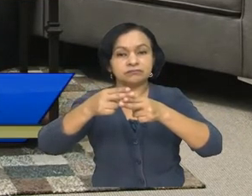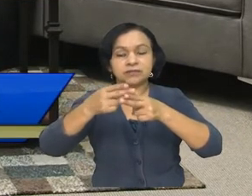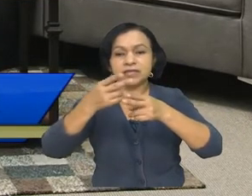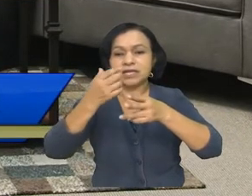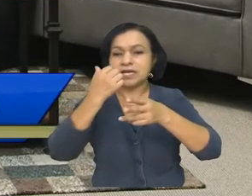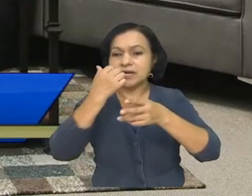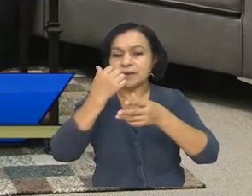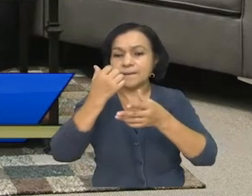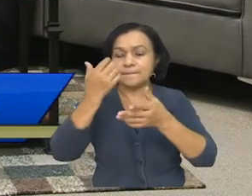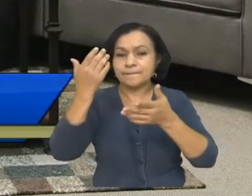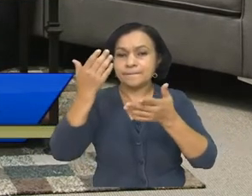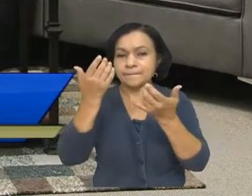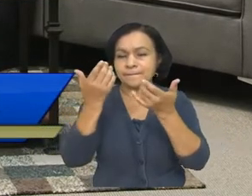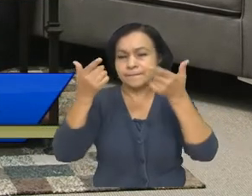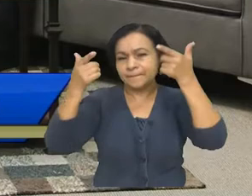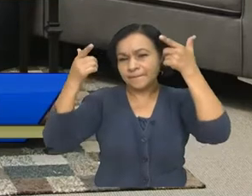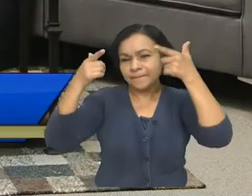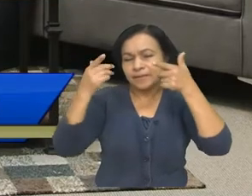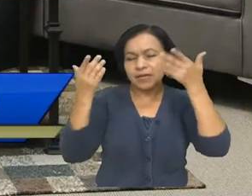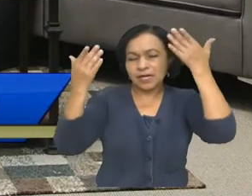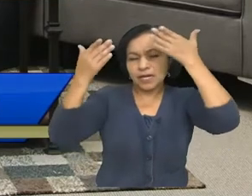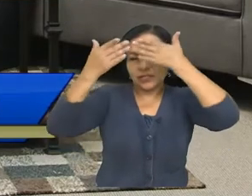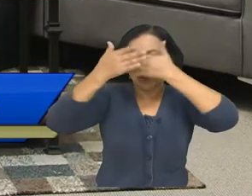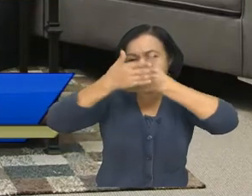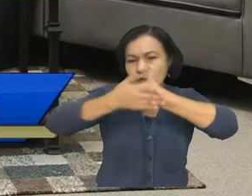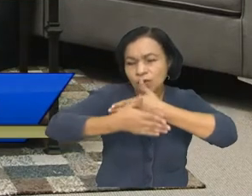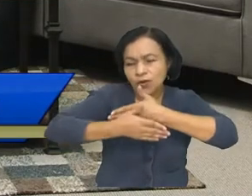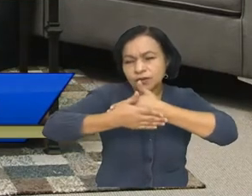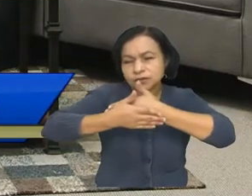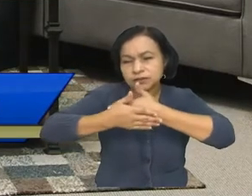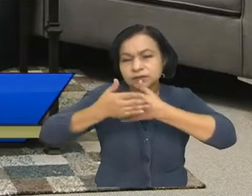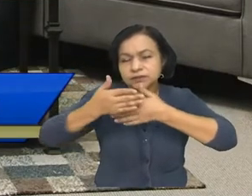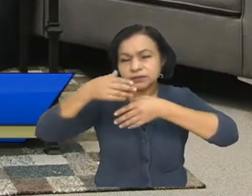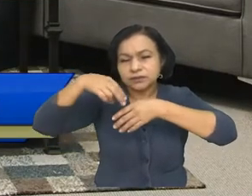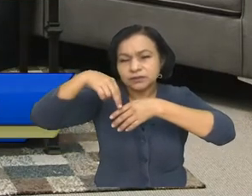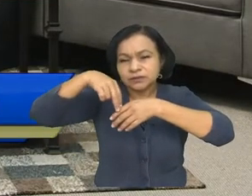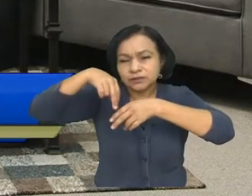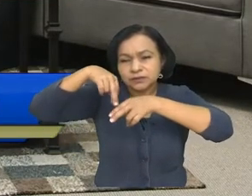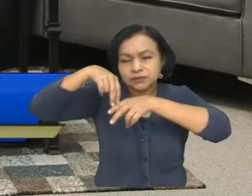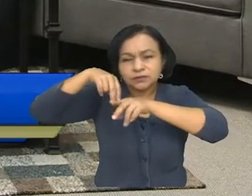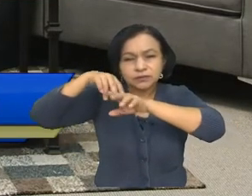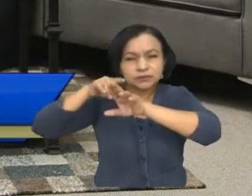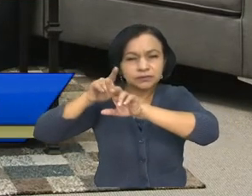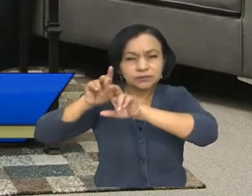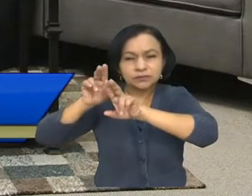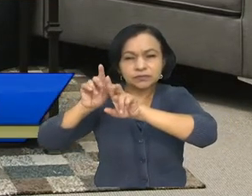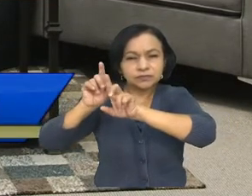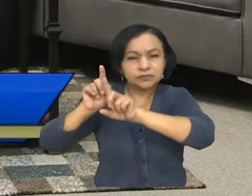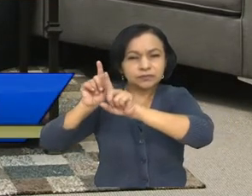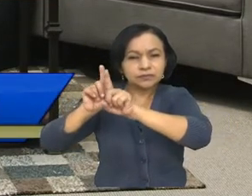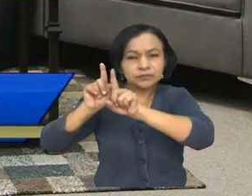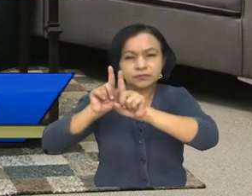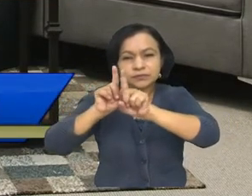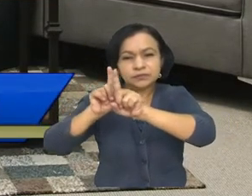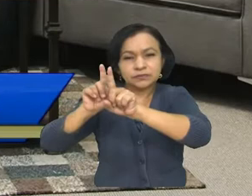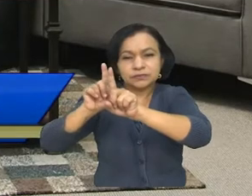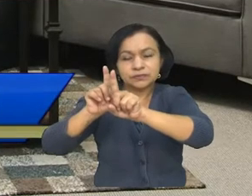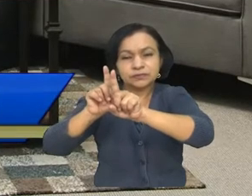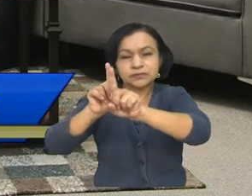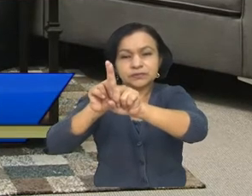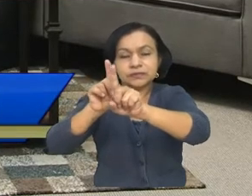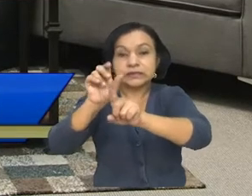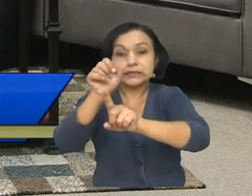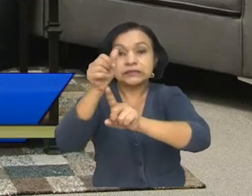y todo eso, pero caminamos toda la noche. O sea, era difícil porque me imagino... Y era un camino complicado. Fue complicado porque era coordinar